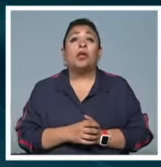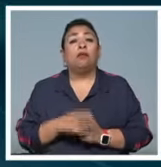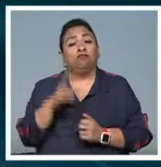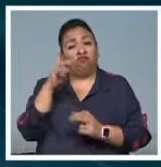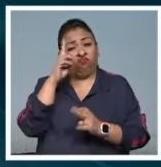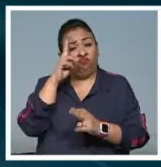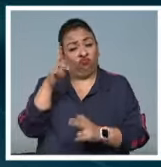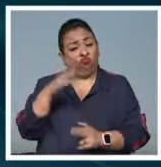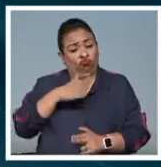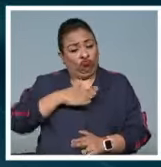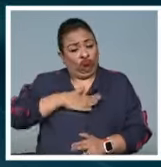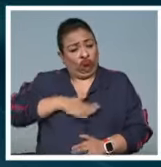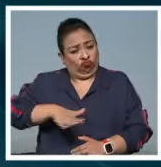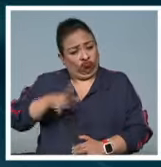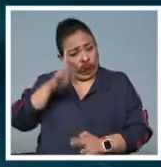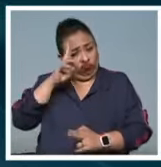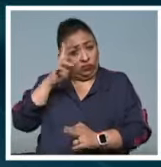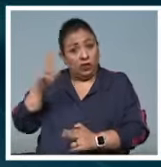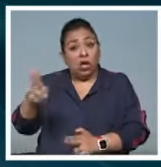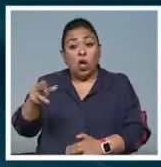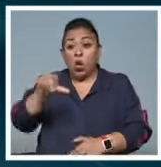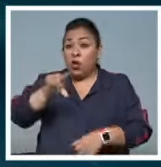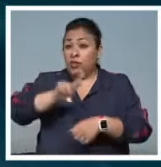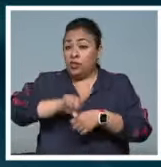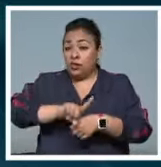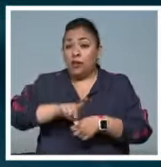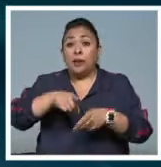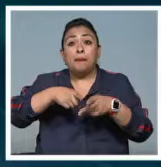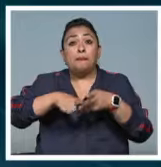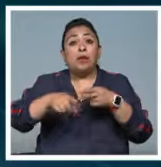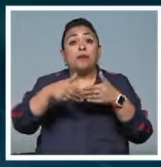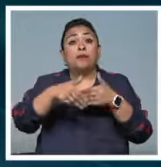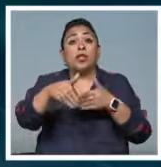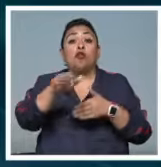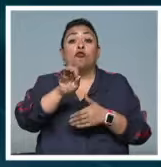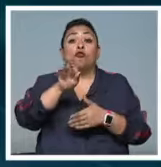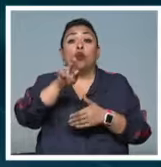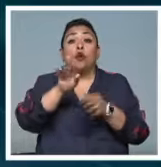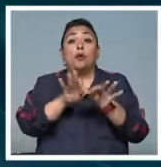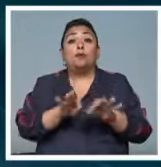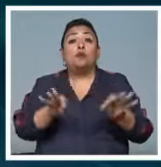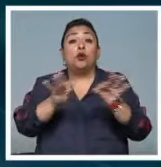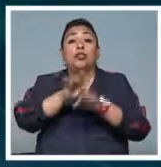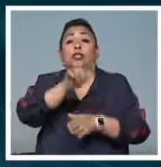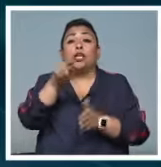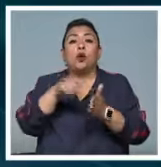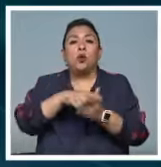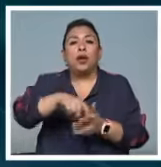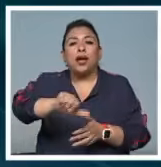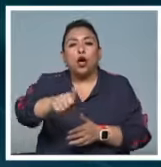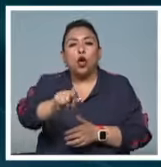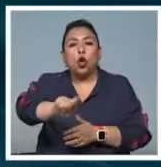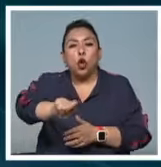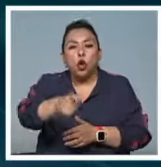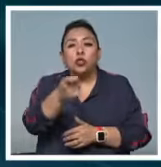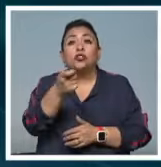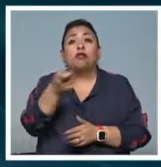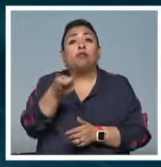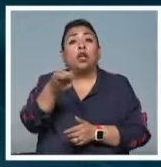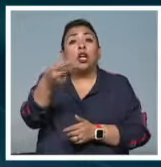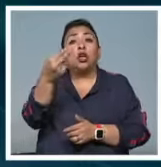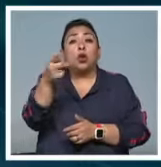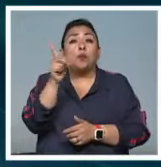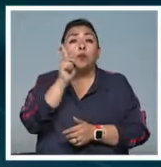Honor a quien honor merece. A partir de hoy, uno de los foros más importantes de Canal 11 lleva el nombre de la